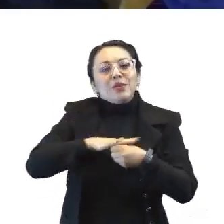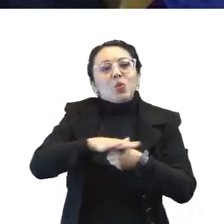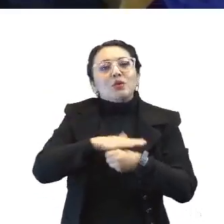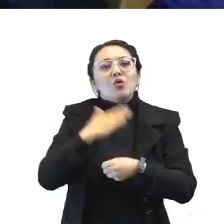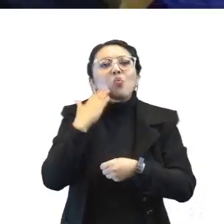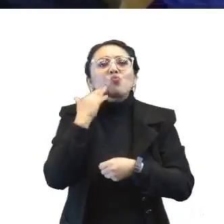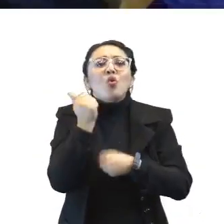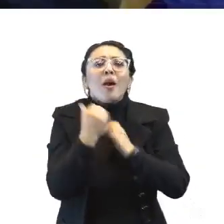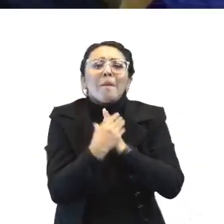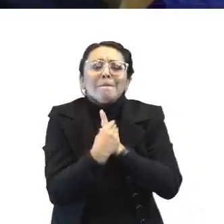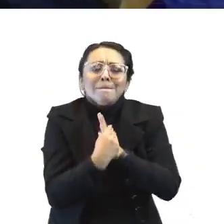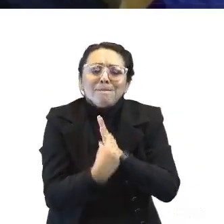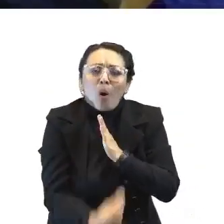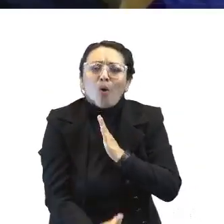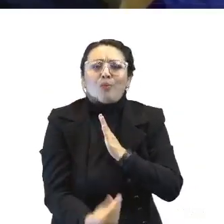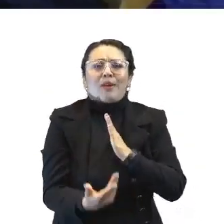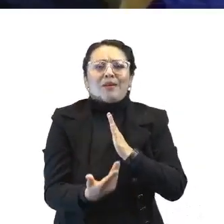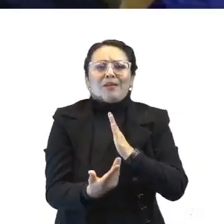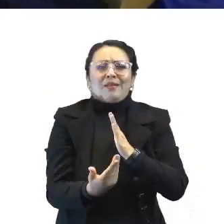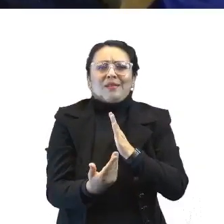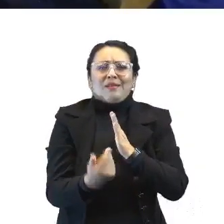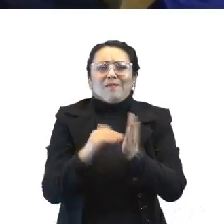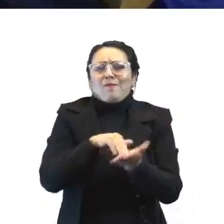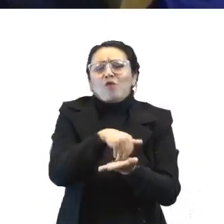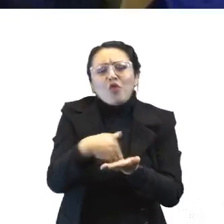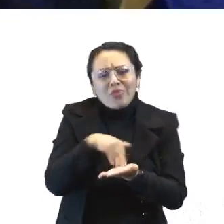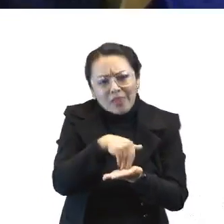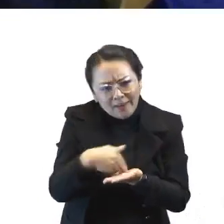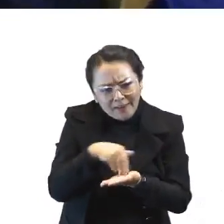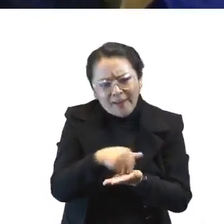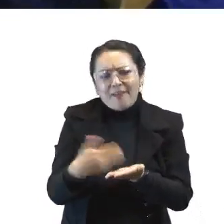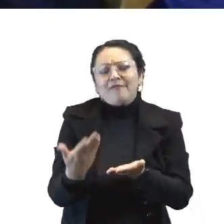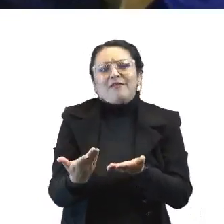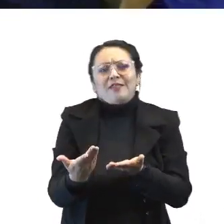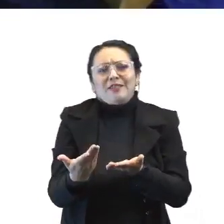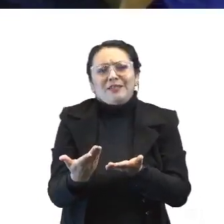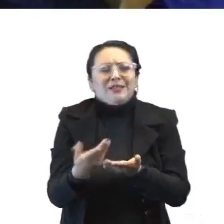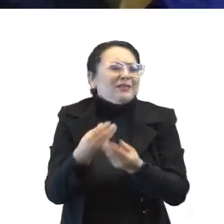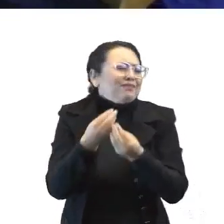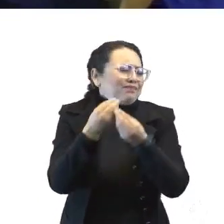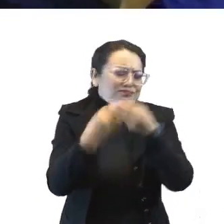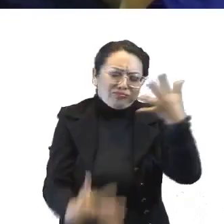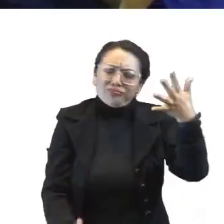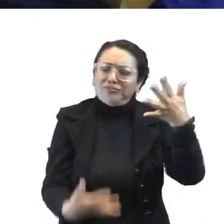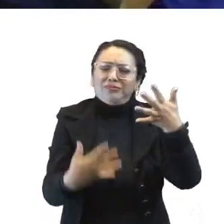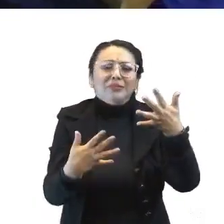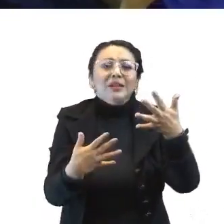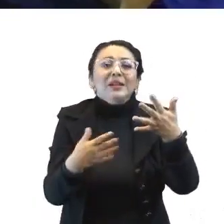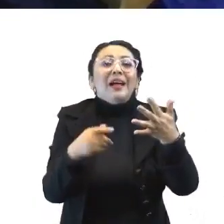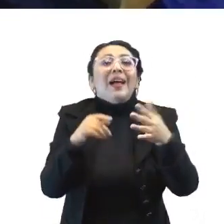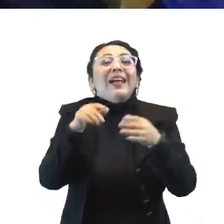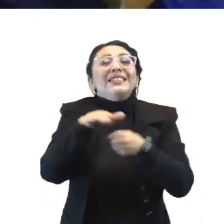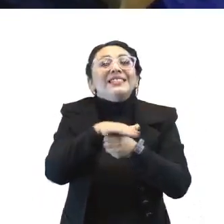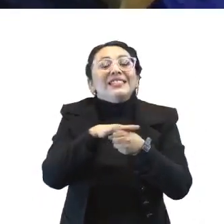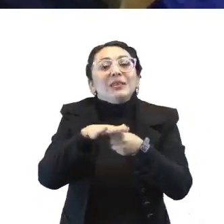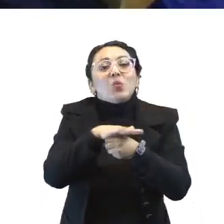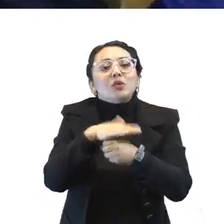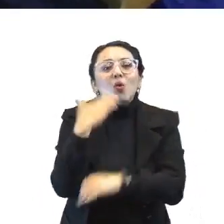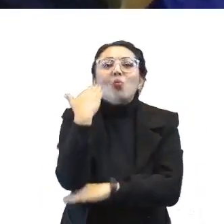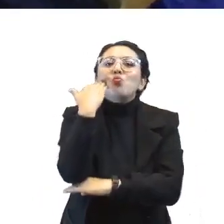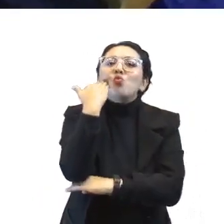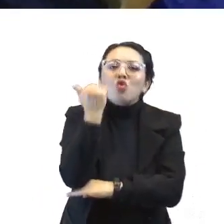mujeres empobrecidas en contextos de vulnerabilidad y muchas otras veces por su condición de